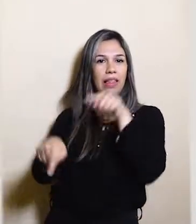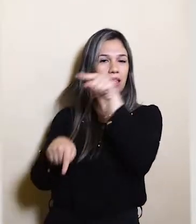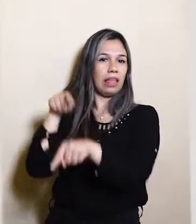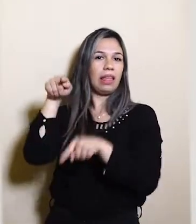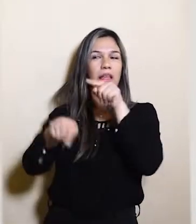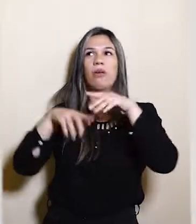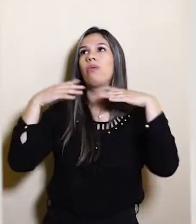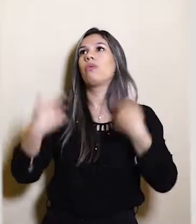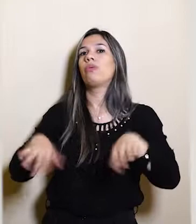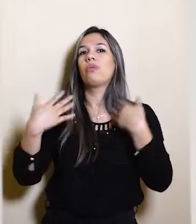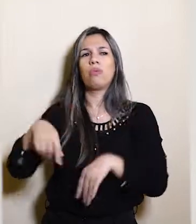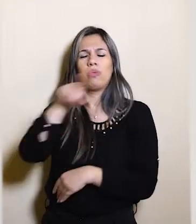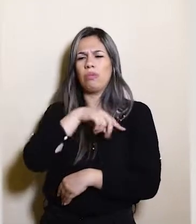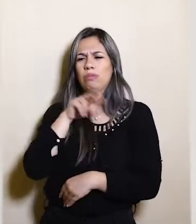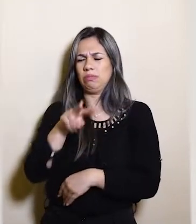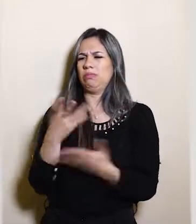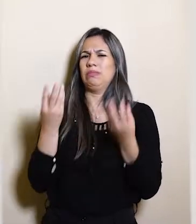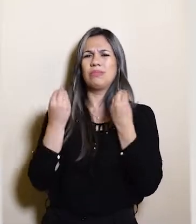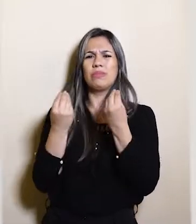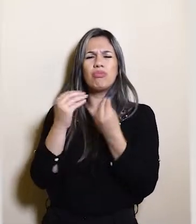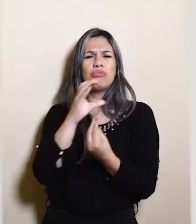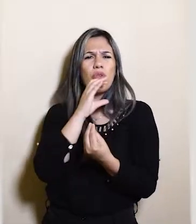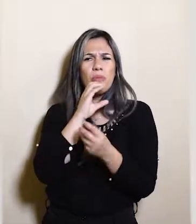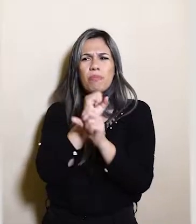uno realmente no logra entender hasta dónde puede llegar